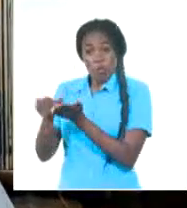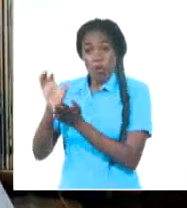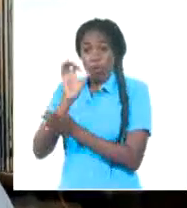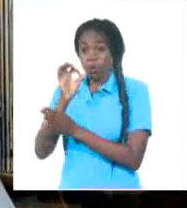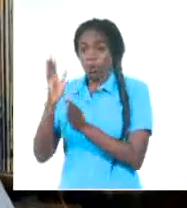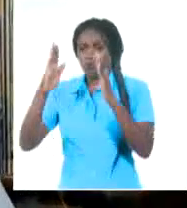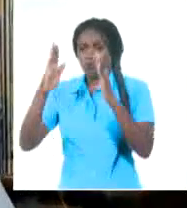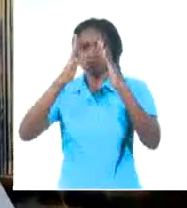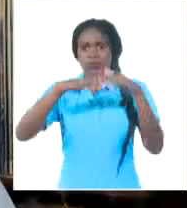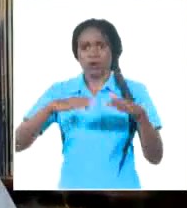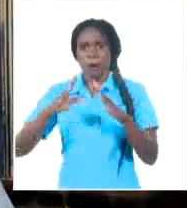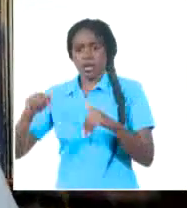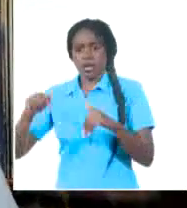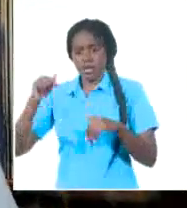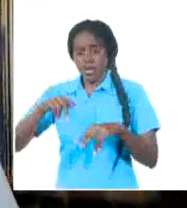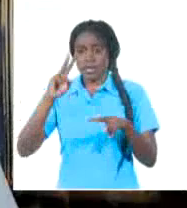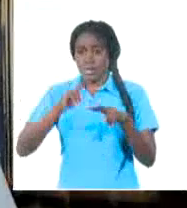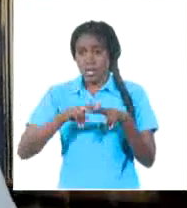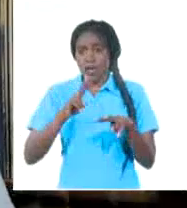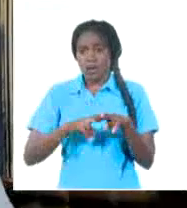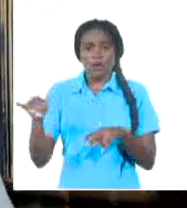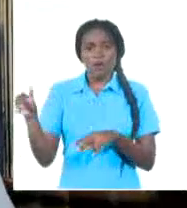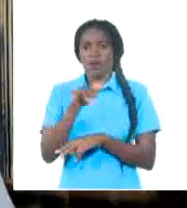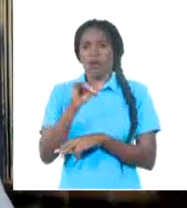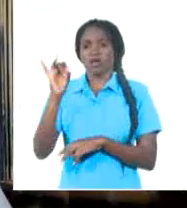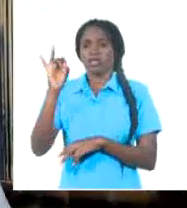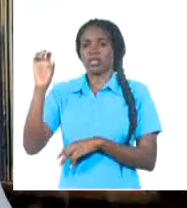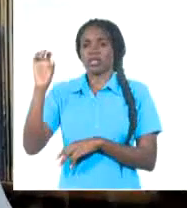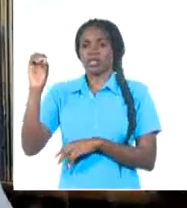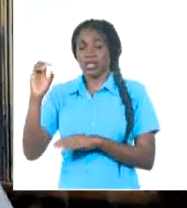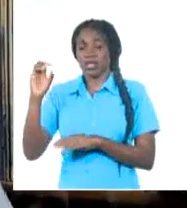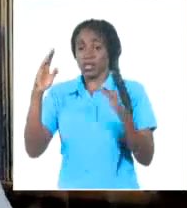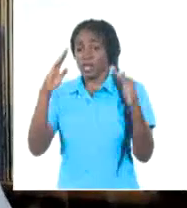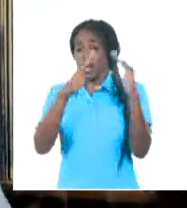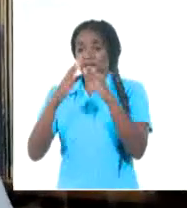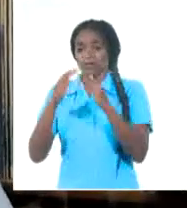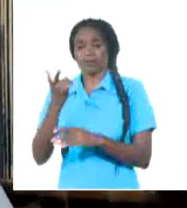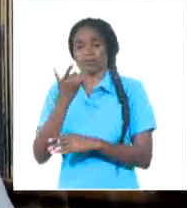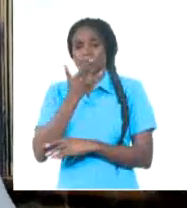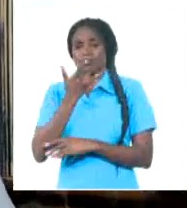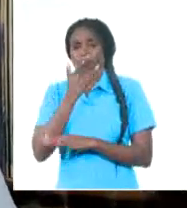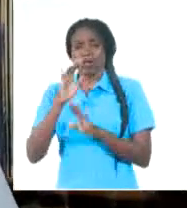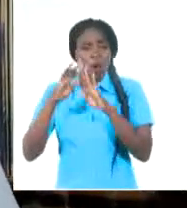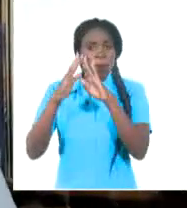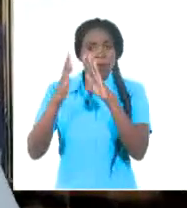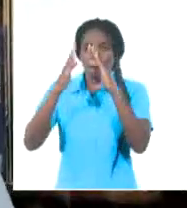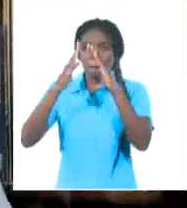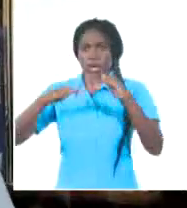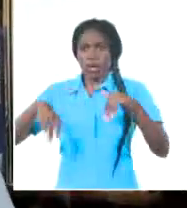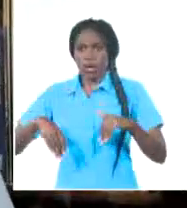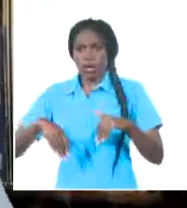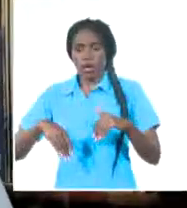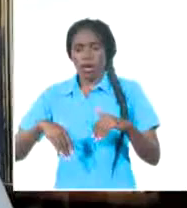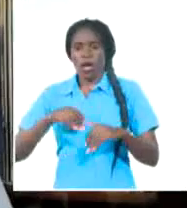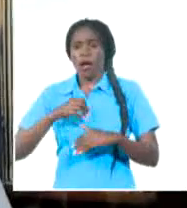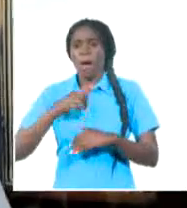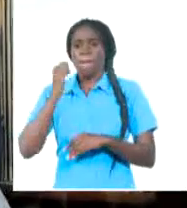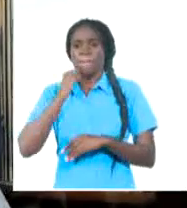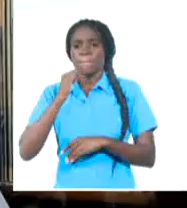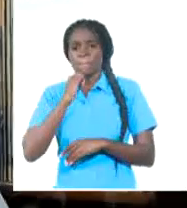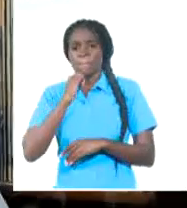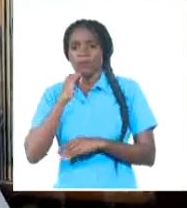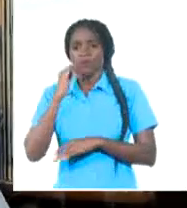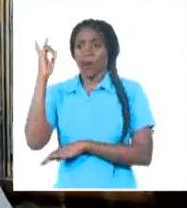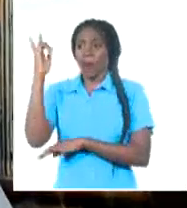destruidas y aquí en La Habana 700 viviendas afectadas totalmente. Se reportaron además